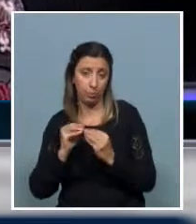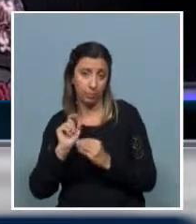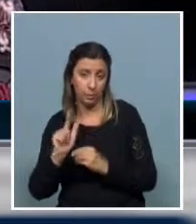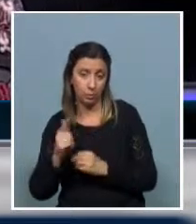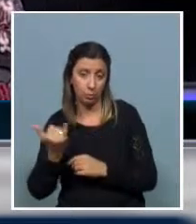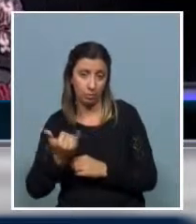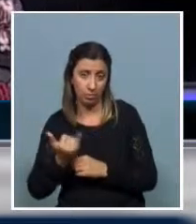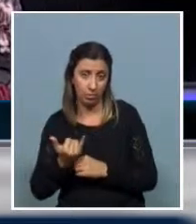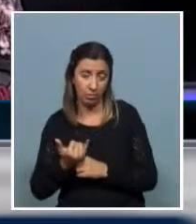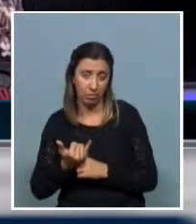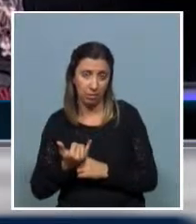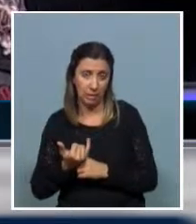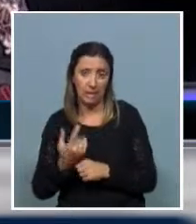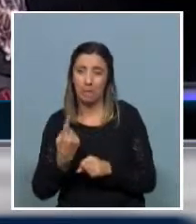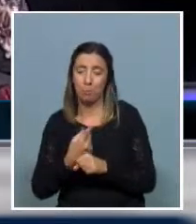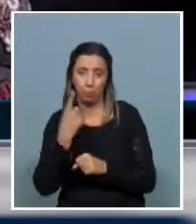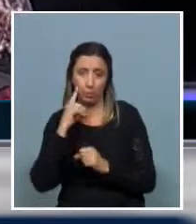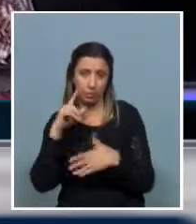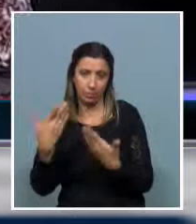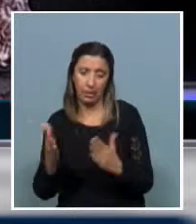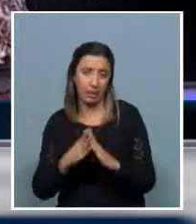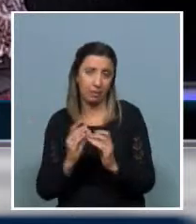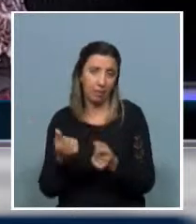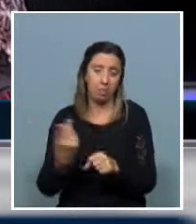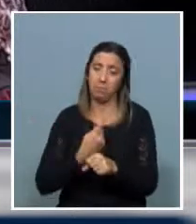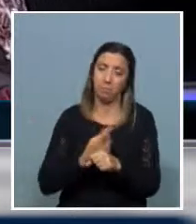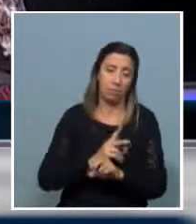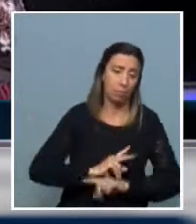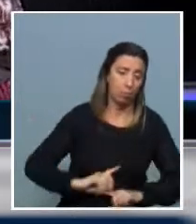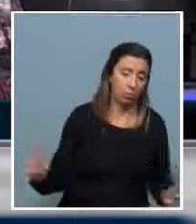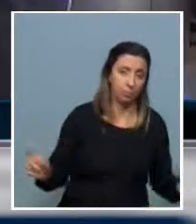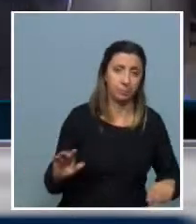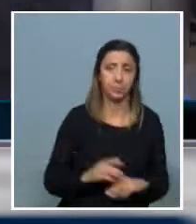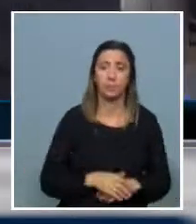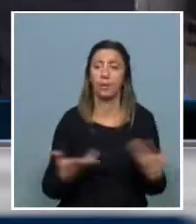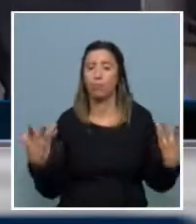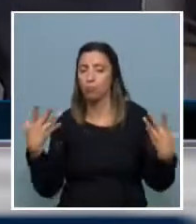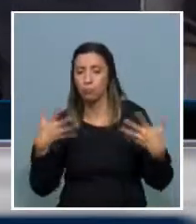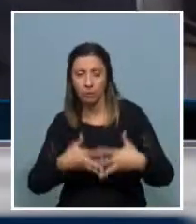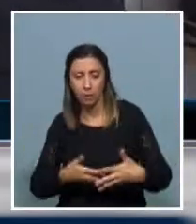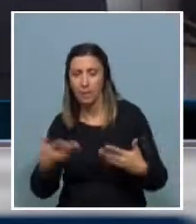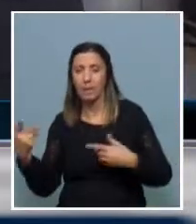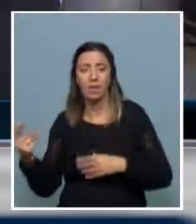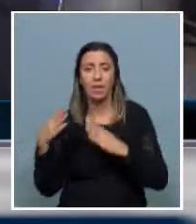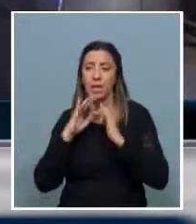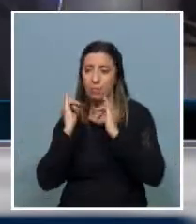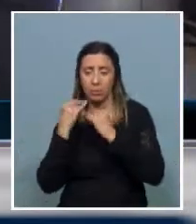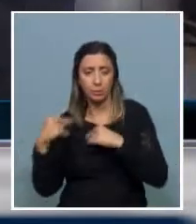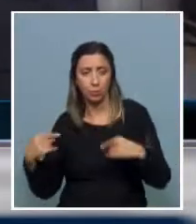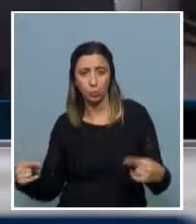dominio o condominio, no puede ser ni preadjudicado ni adjudicado una vivienda. Claro. Se cruzaban datos, para decirlo de esta manera,